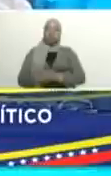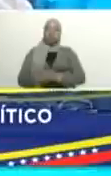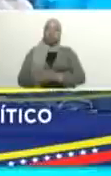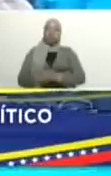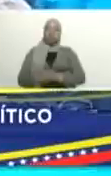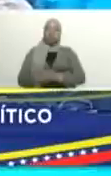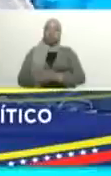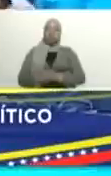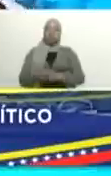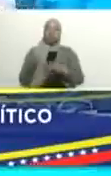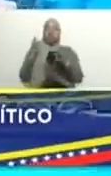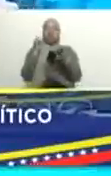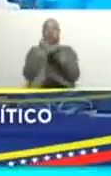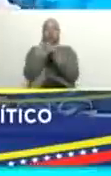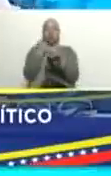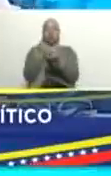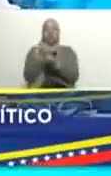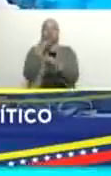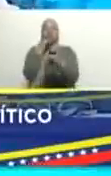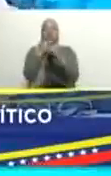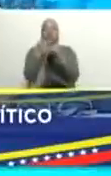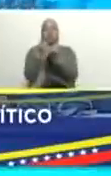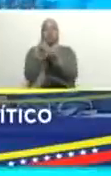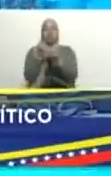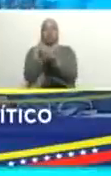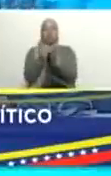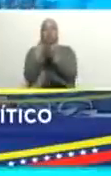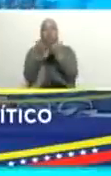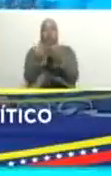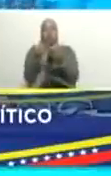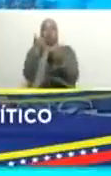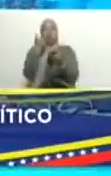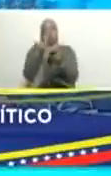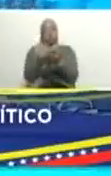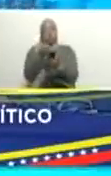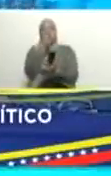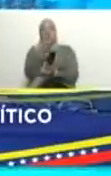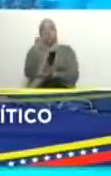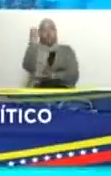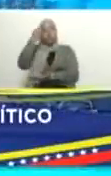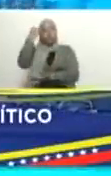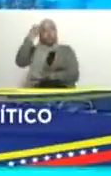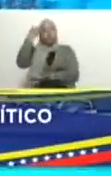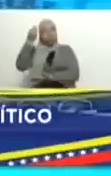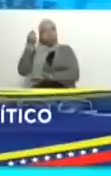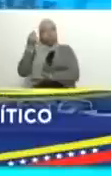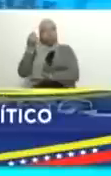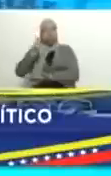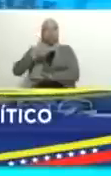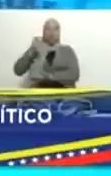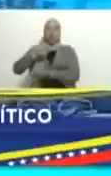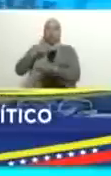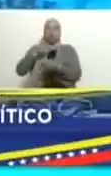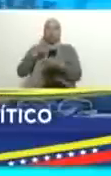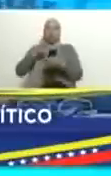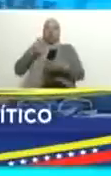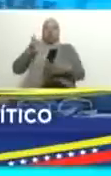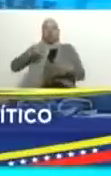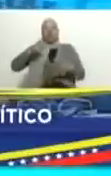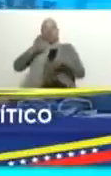un portal llamado La Tabla también, me llegan documentos de La Tabla, buenos análisis. Necesitamos,